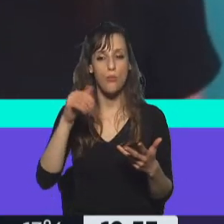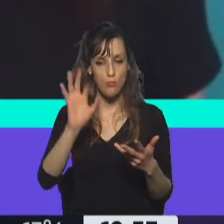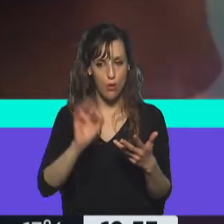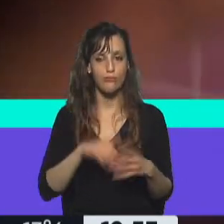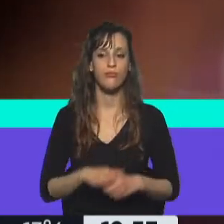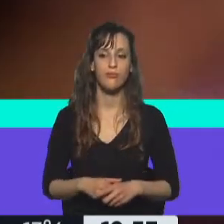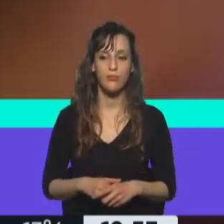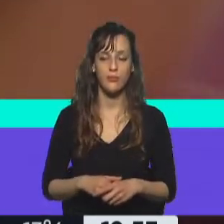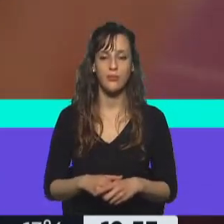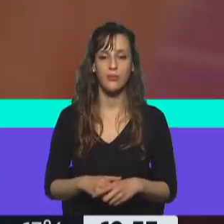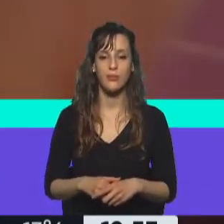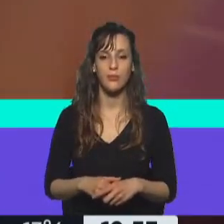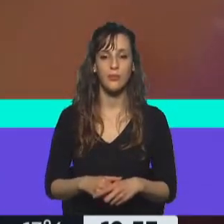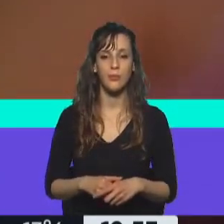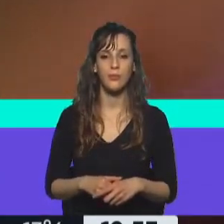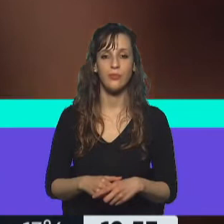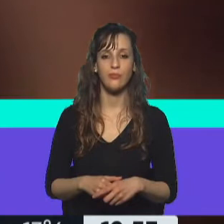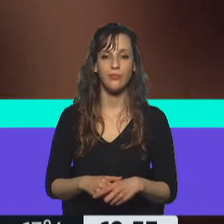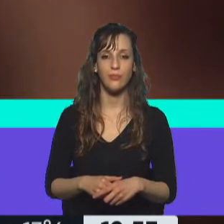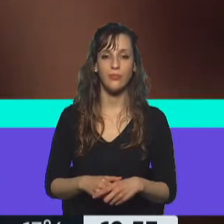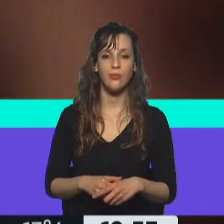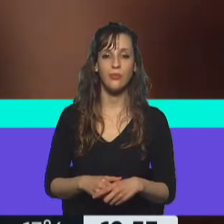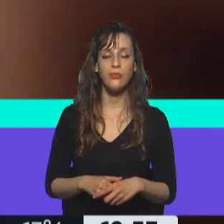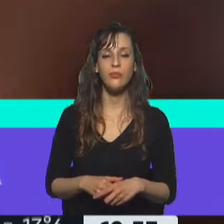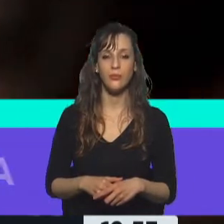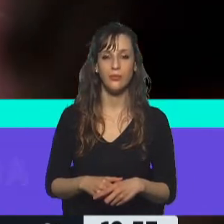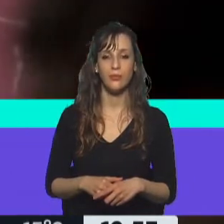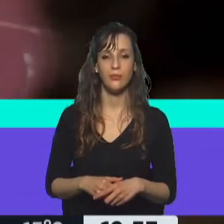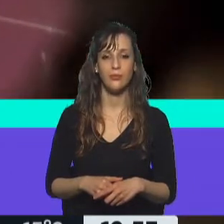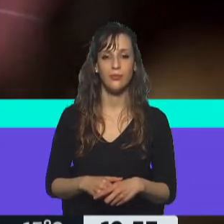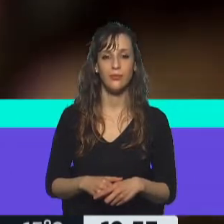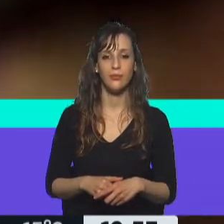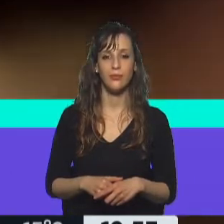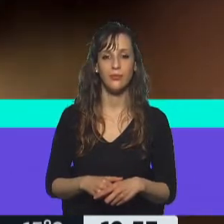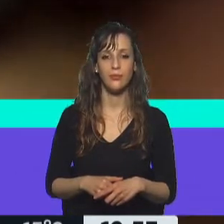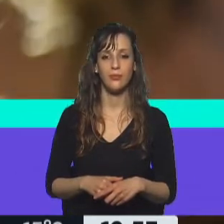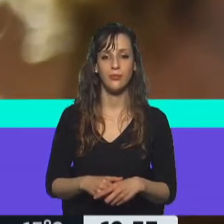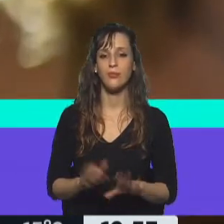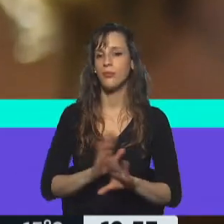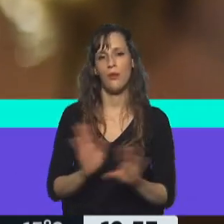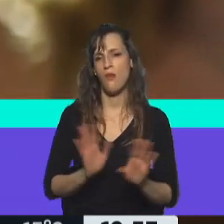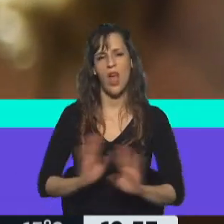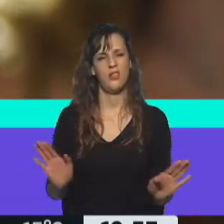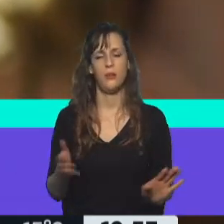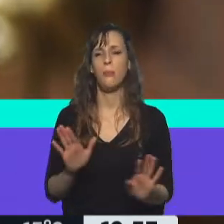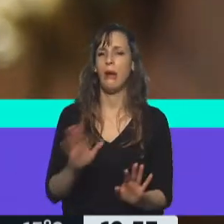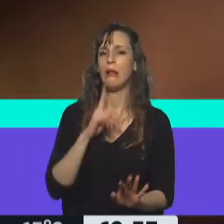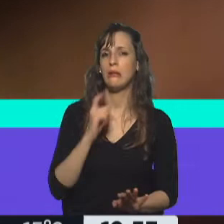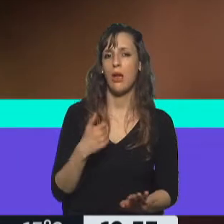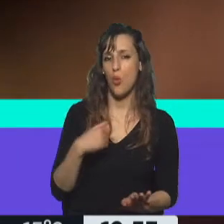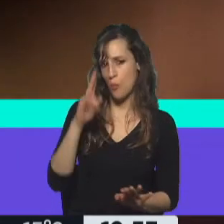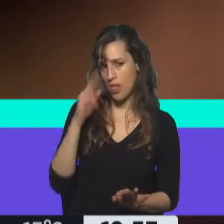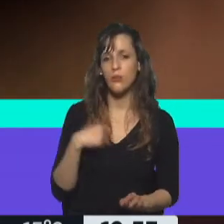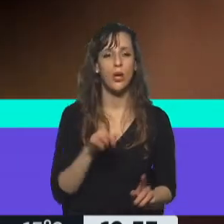equipo. ¿Dónde dejaste el rascador de mango rojo? No sé. Córtenla. Pero tía, estamos haciendo algo.